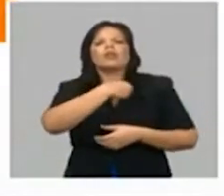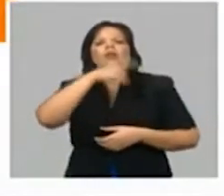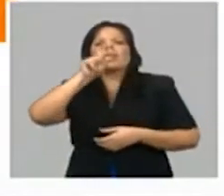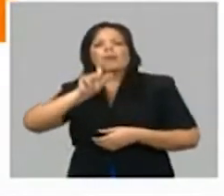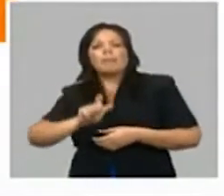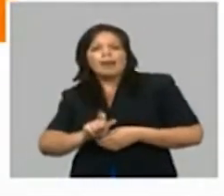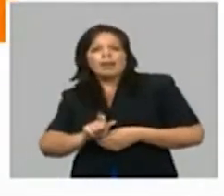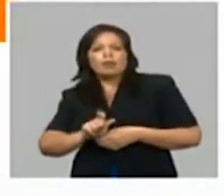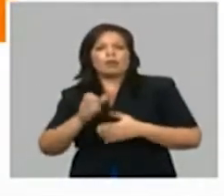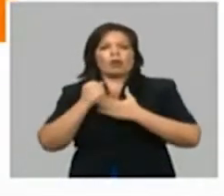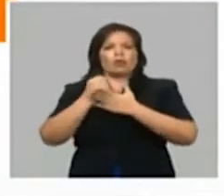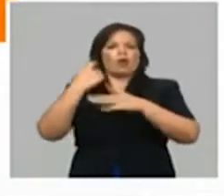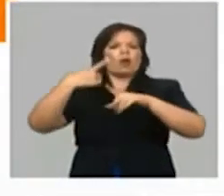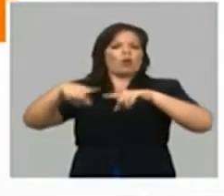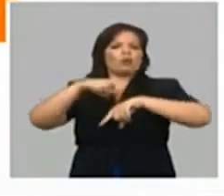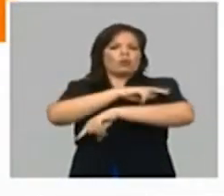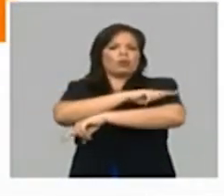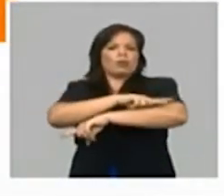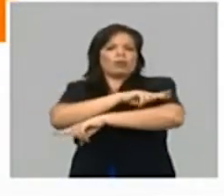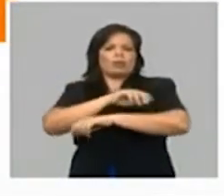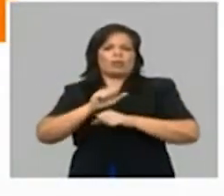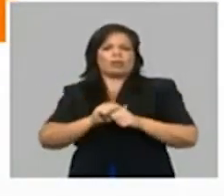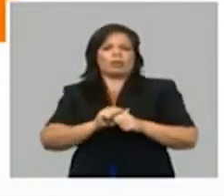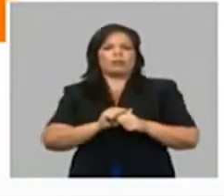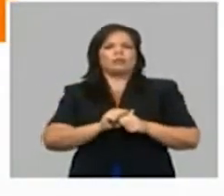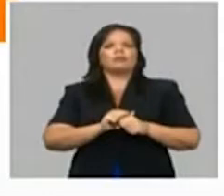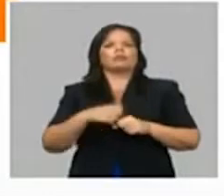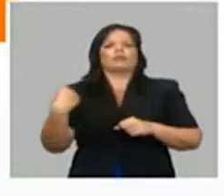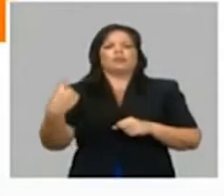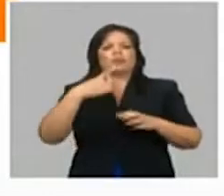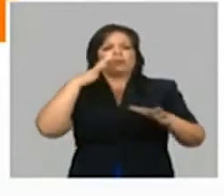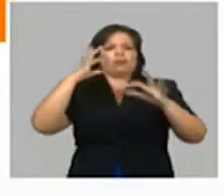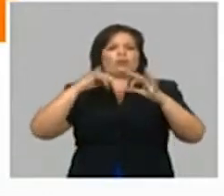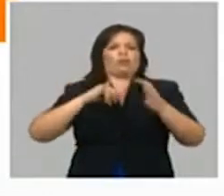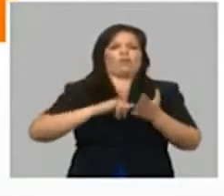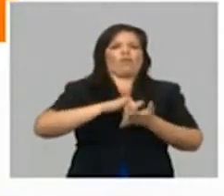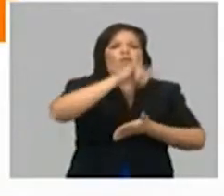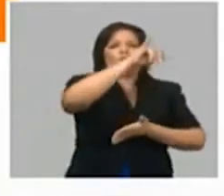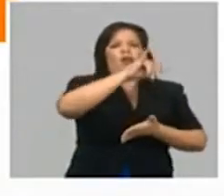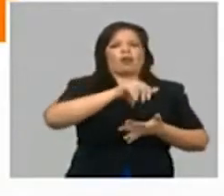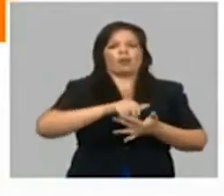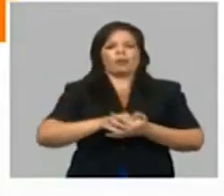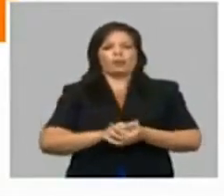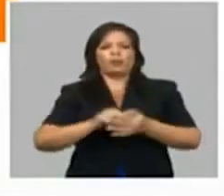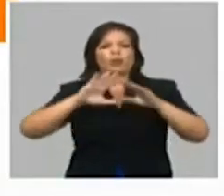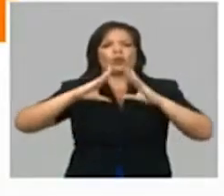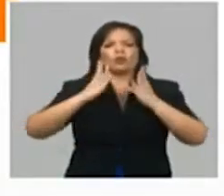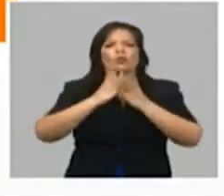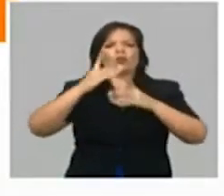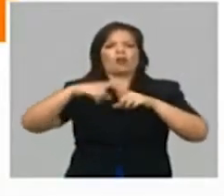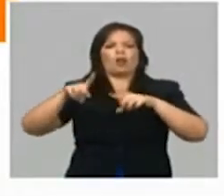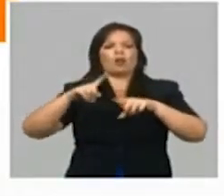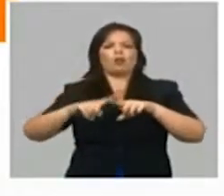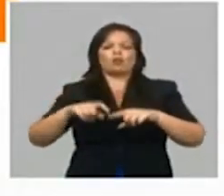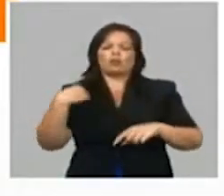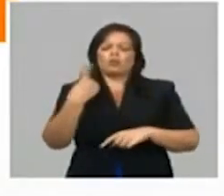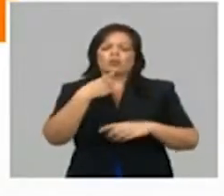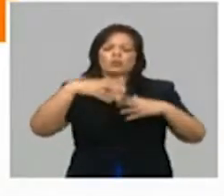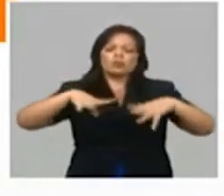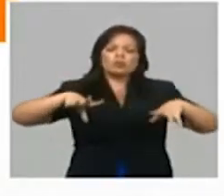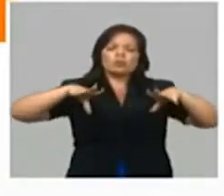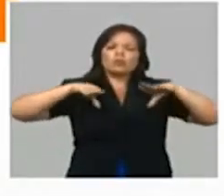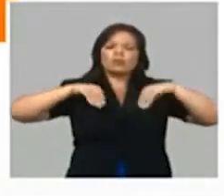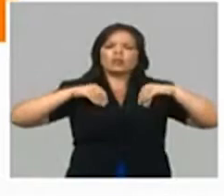colaboradores, de las cargas que se han autorizado en este periodo y se han asumido retos tan importantes y